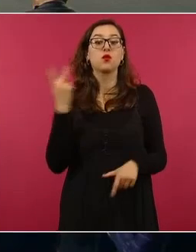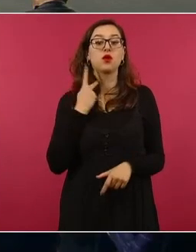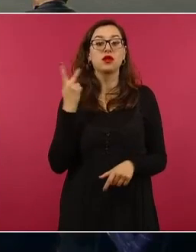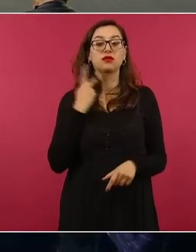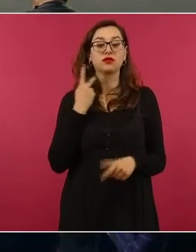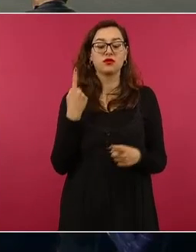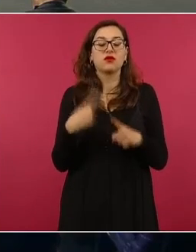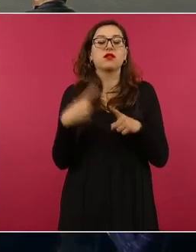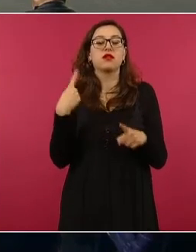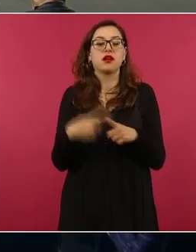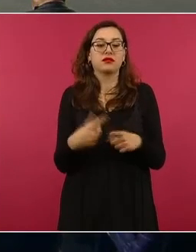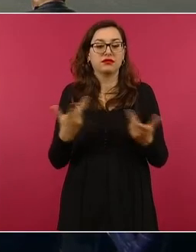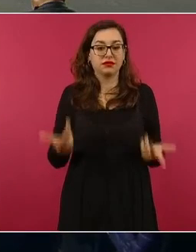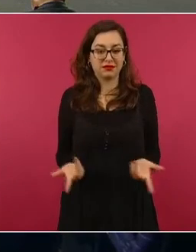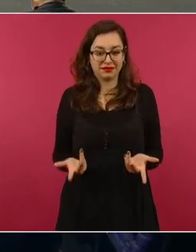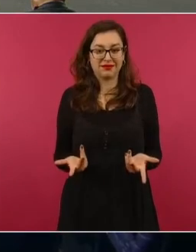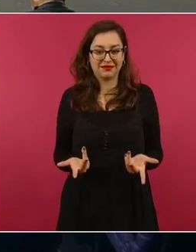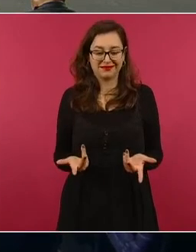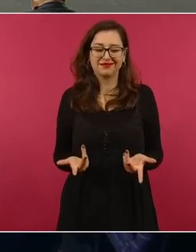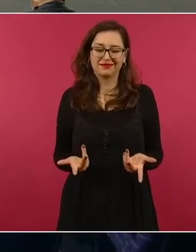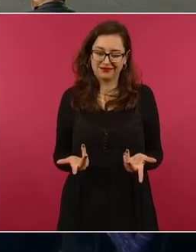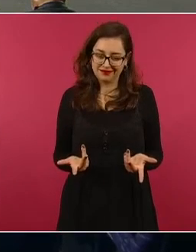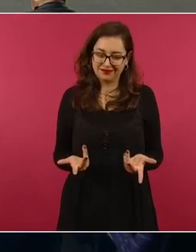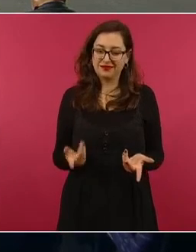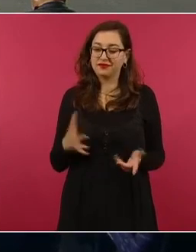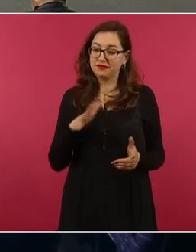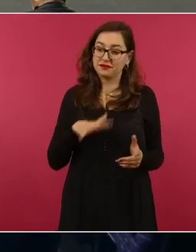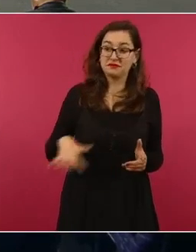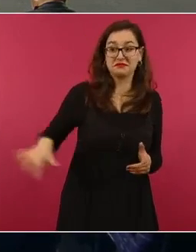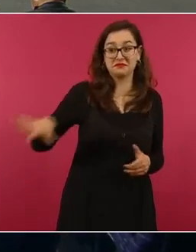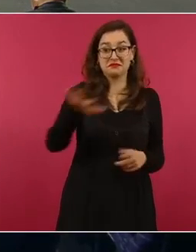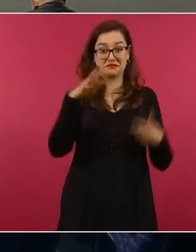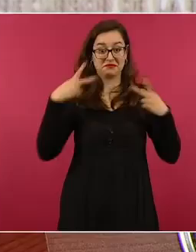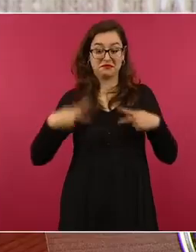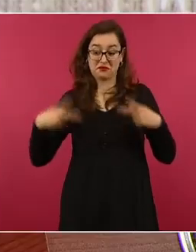que además fue ejemplar su participación,